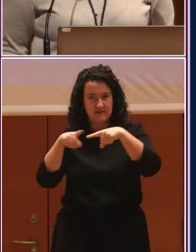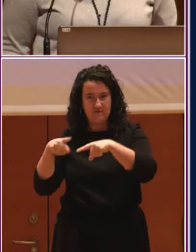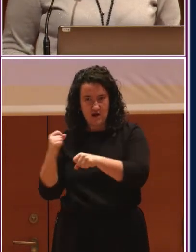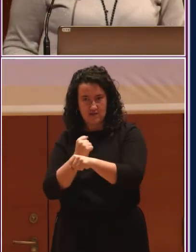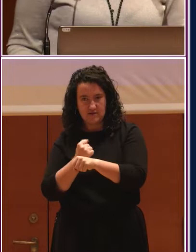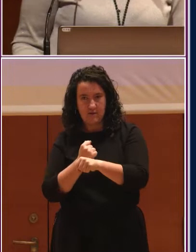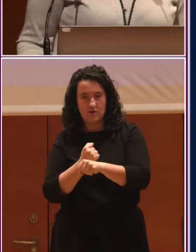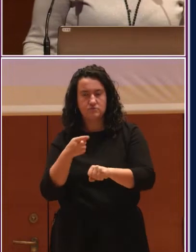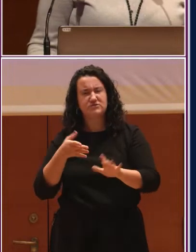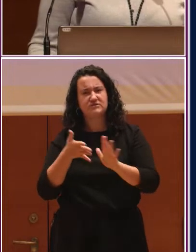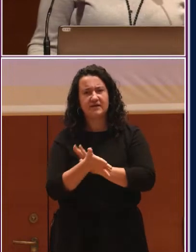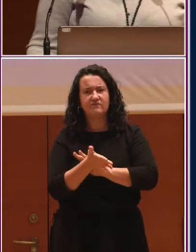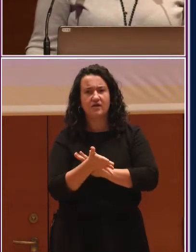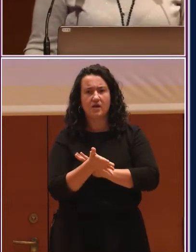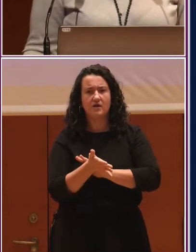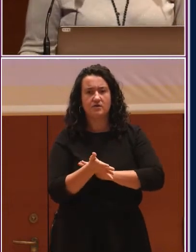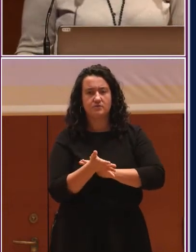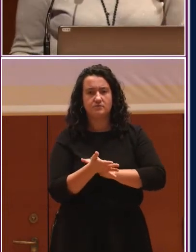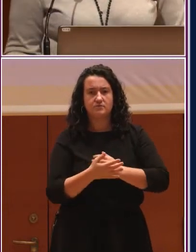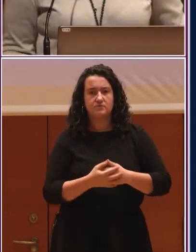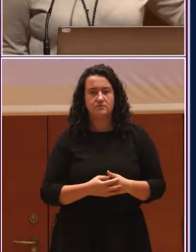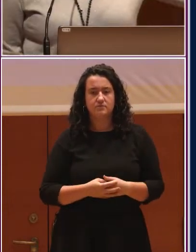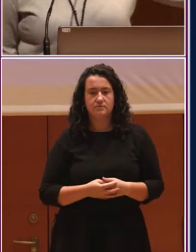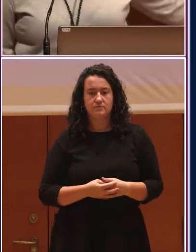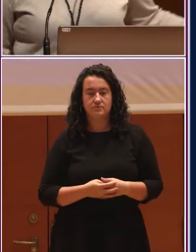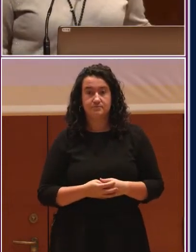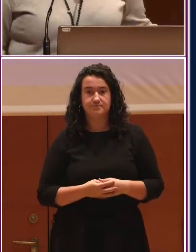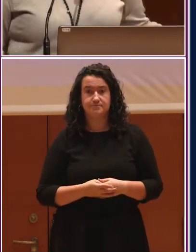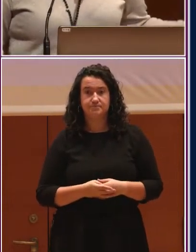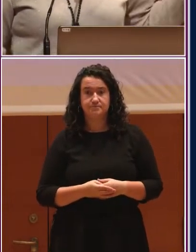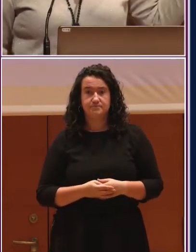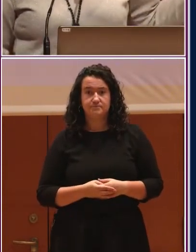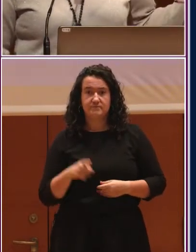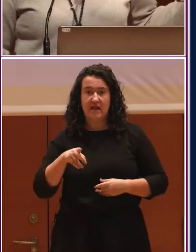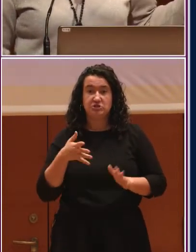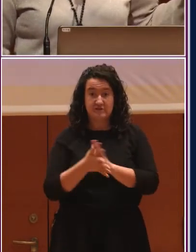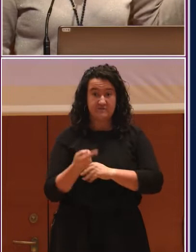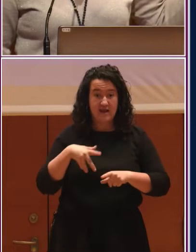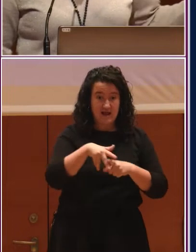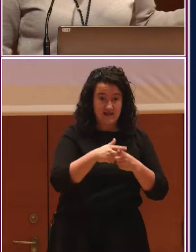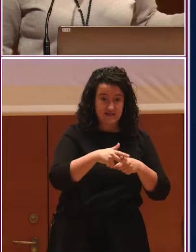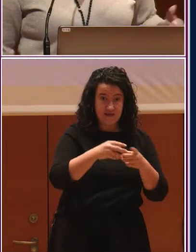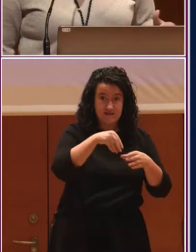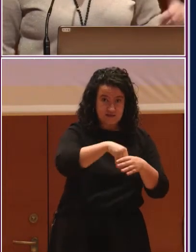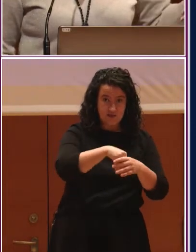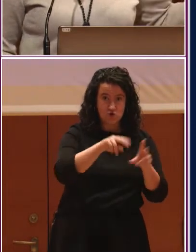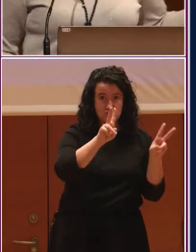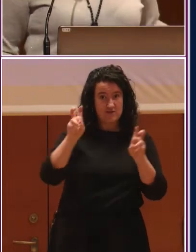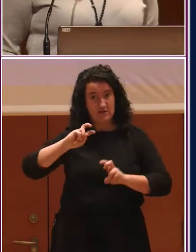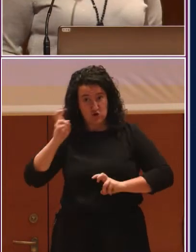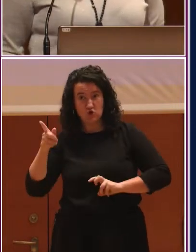actividades instrucciones para fomentar los buenos tratos bien estos